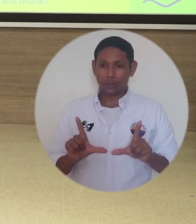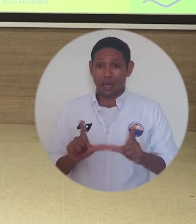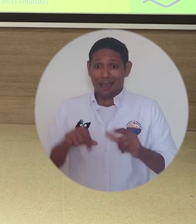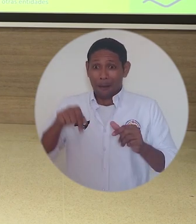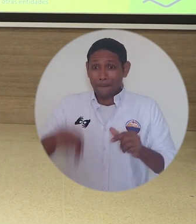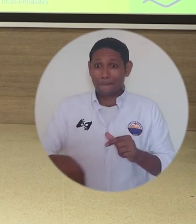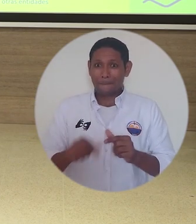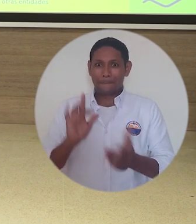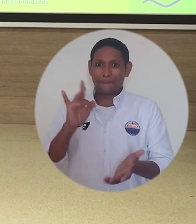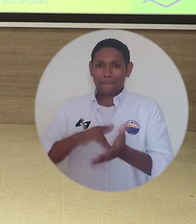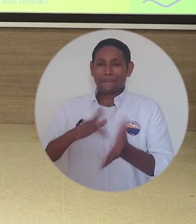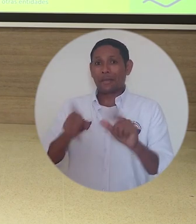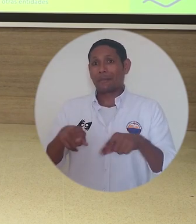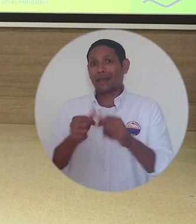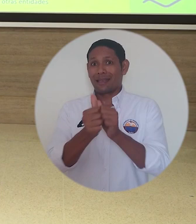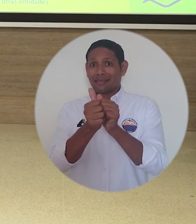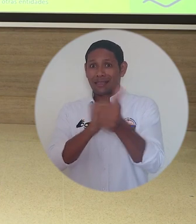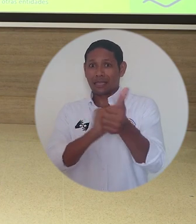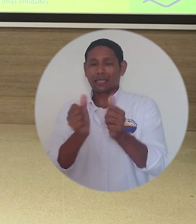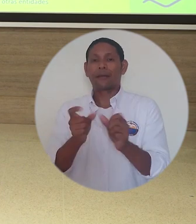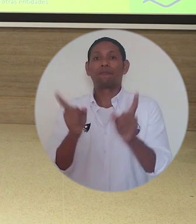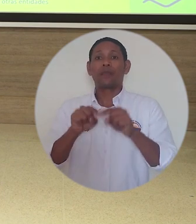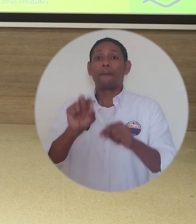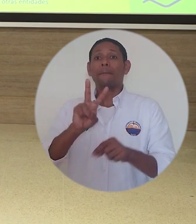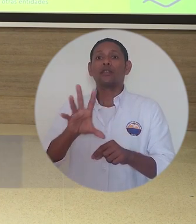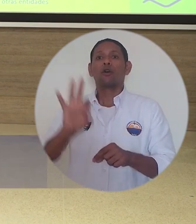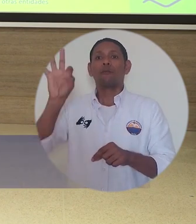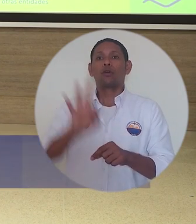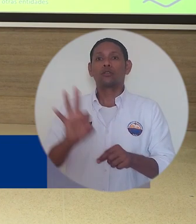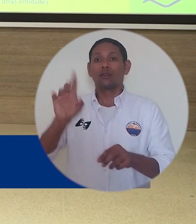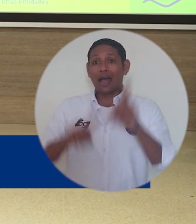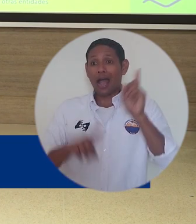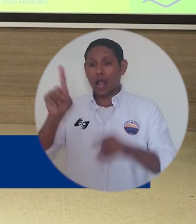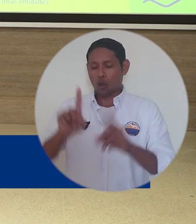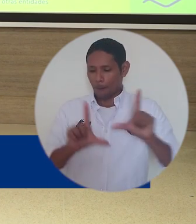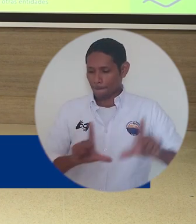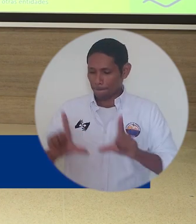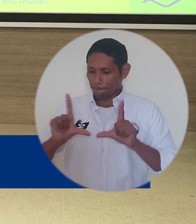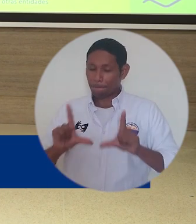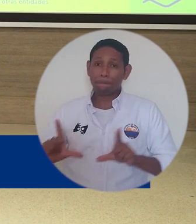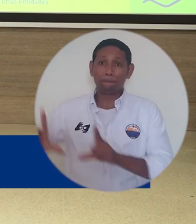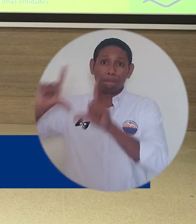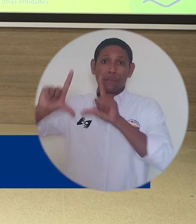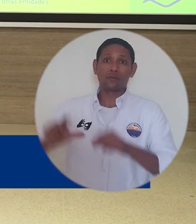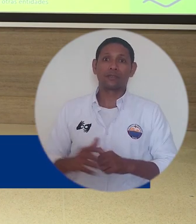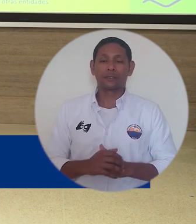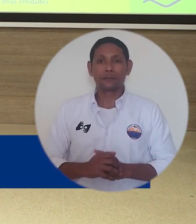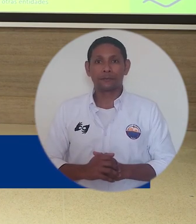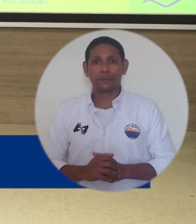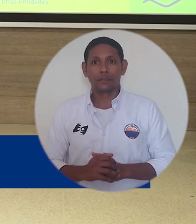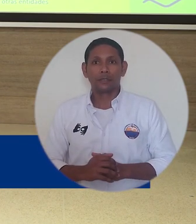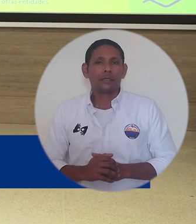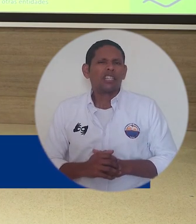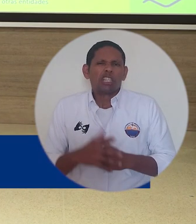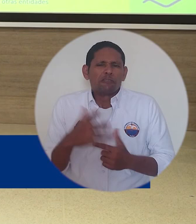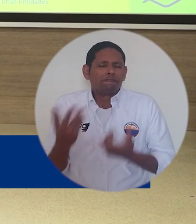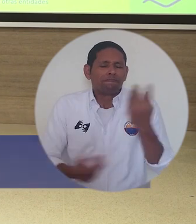pregrado presencial y de distancia y hacer una rebaja del 25% para todos los estudiantes de